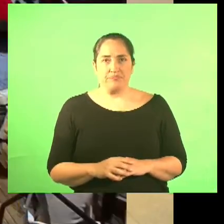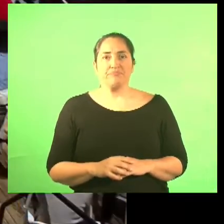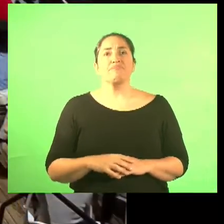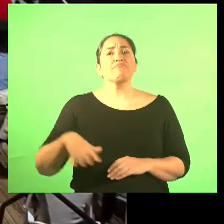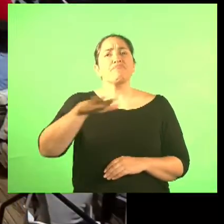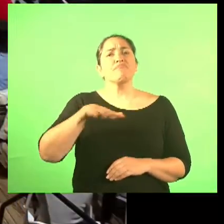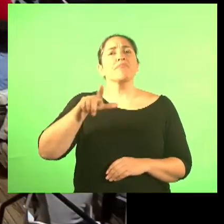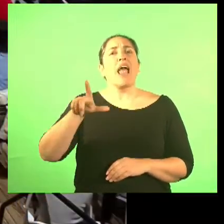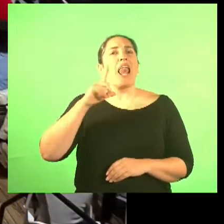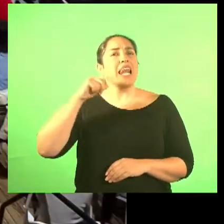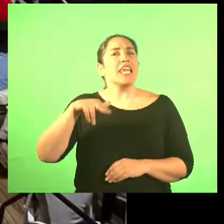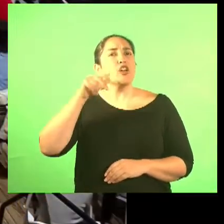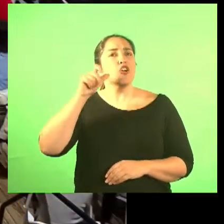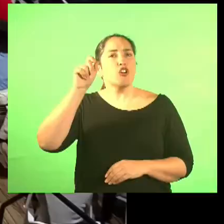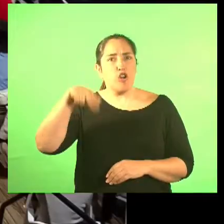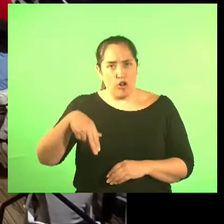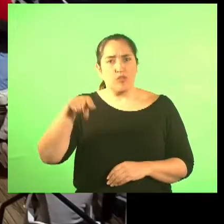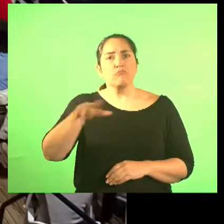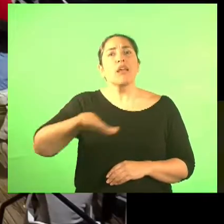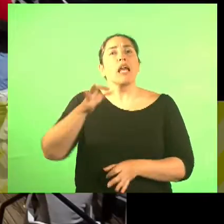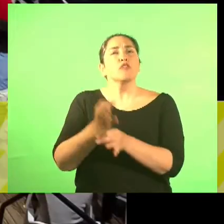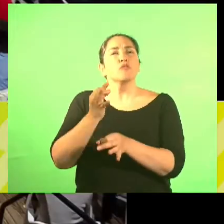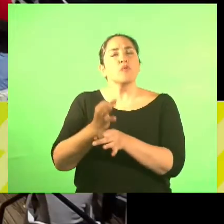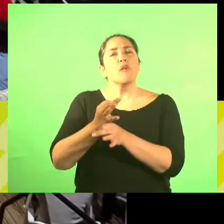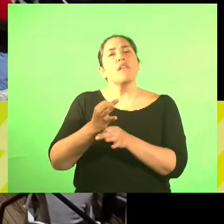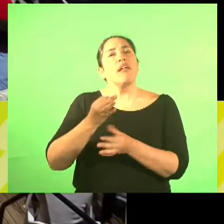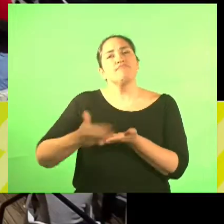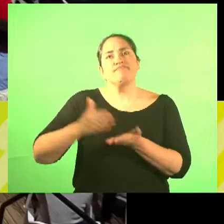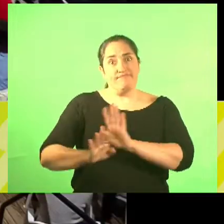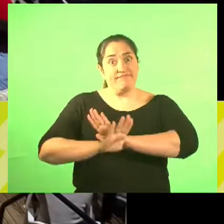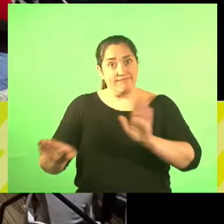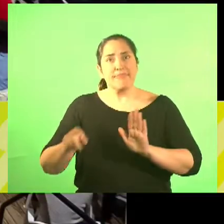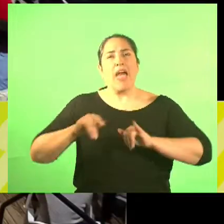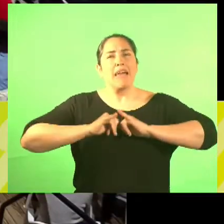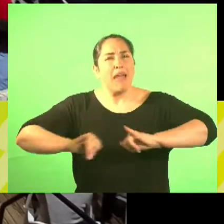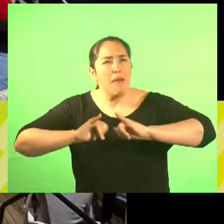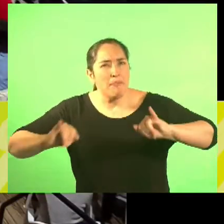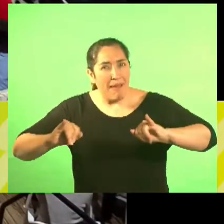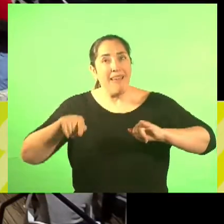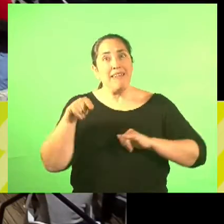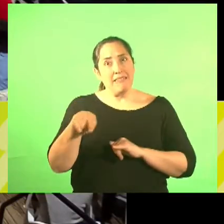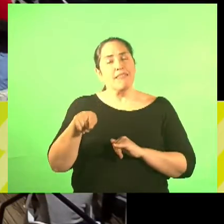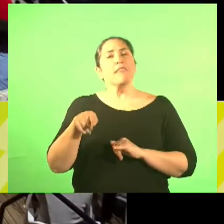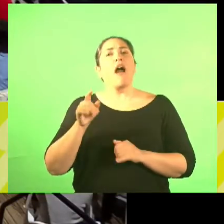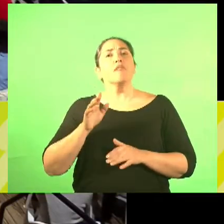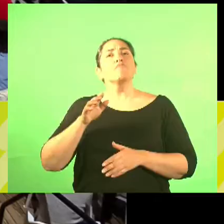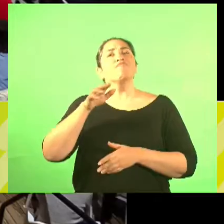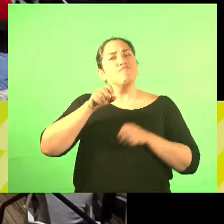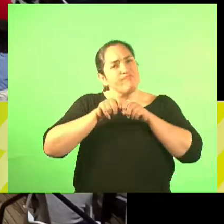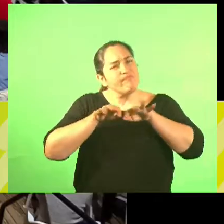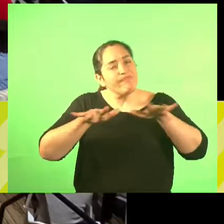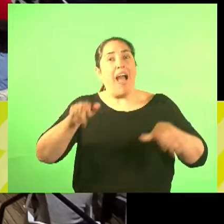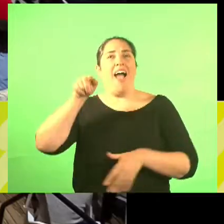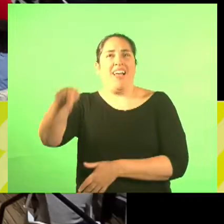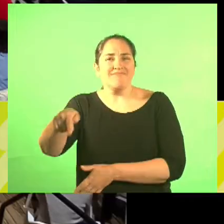Lincoln, escuelas sin discriminación. La campaña Escuelas sin Discriminación llegó al municipio de Lincoln,